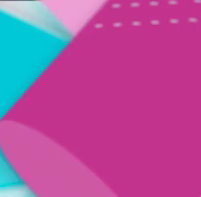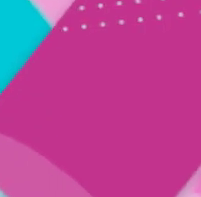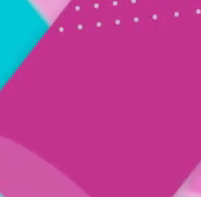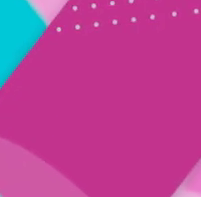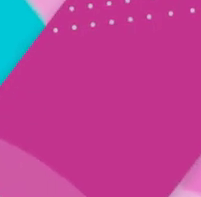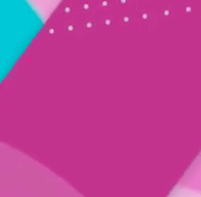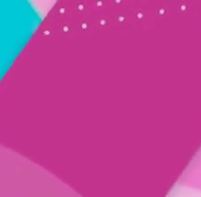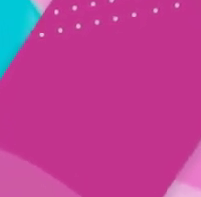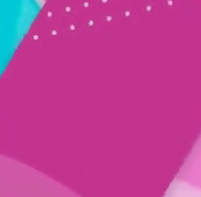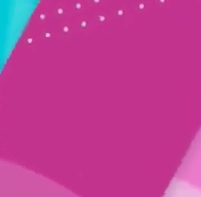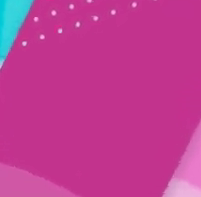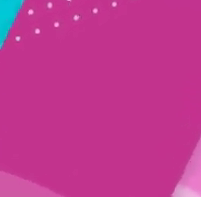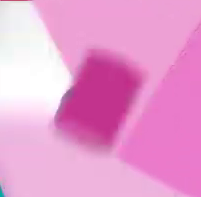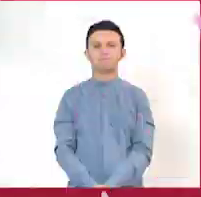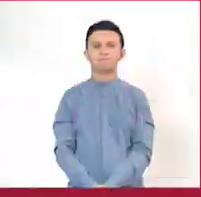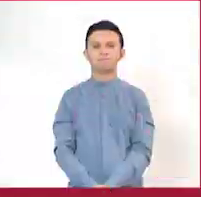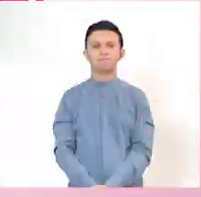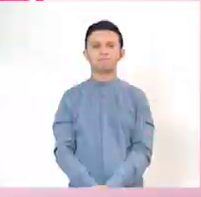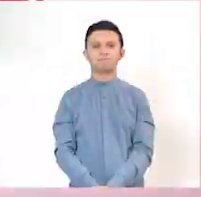movernos.